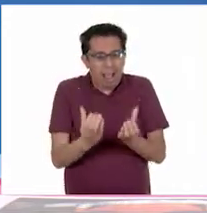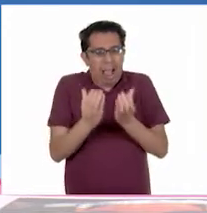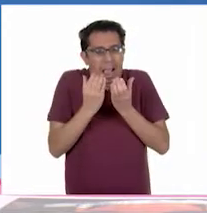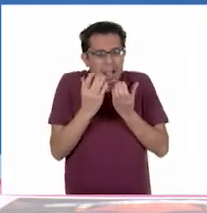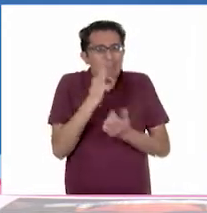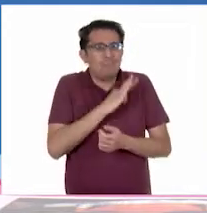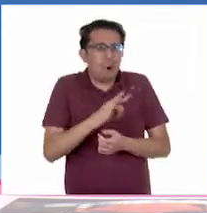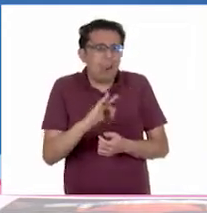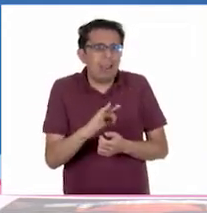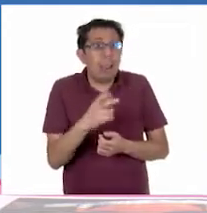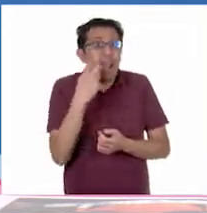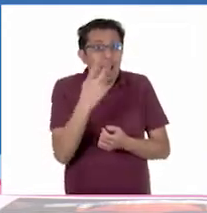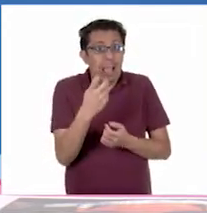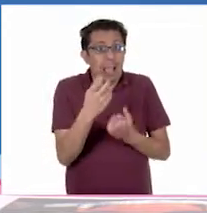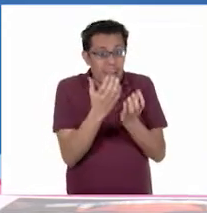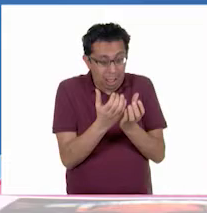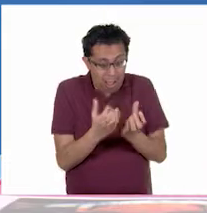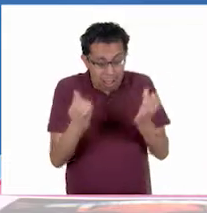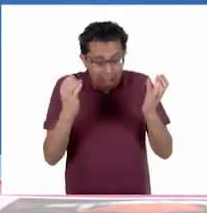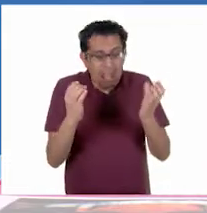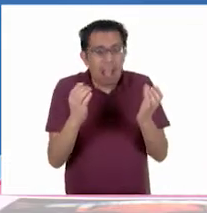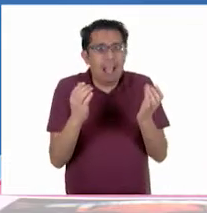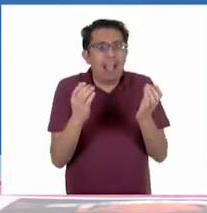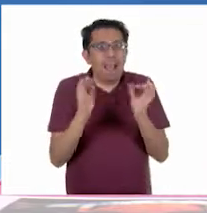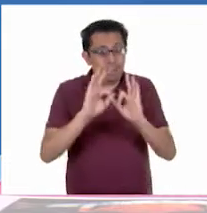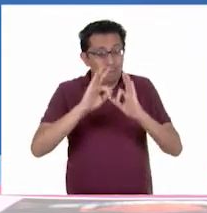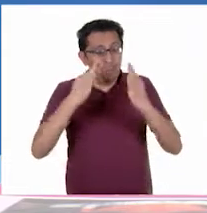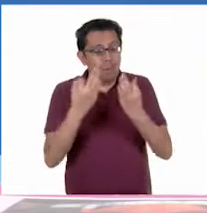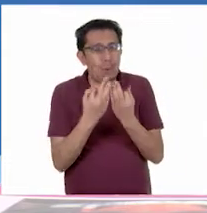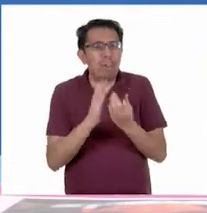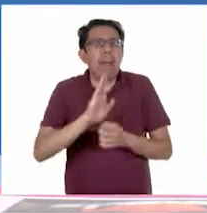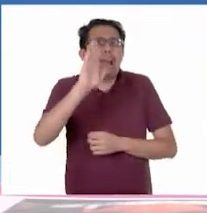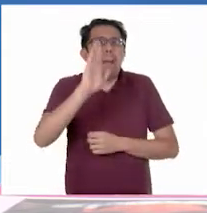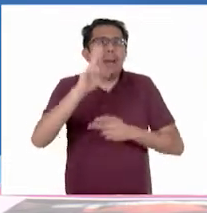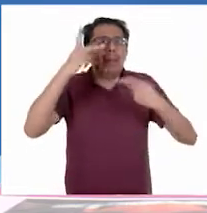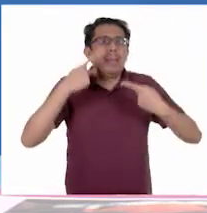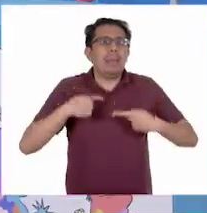Y esas rebanadas por su forma parecen una sonrisa.